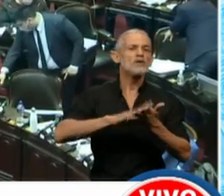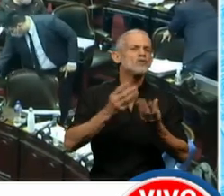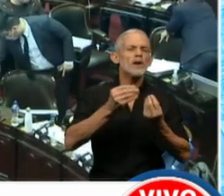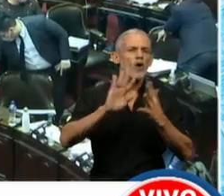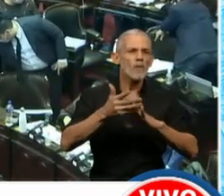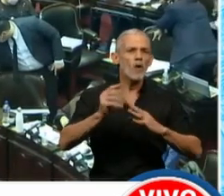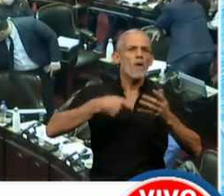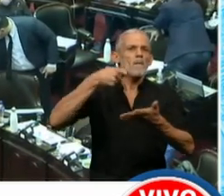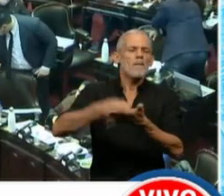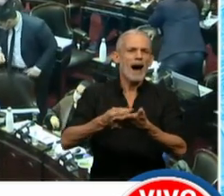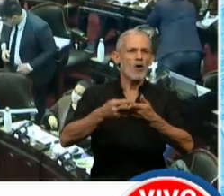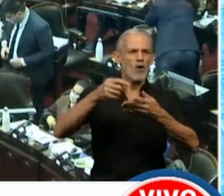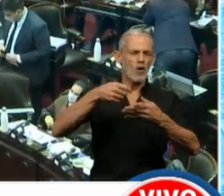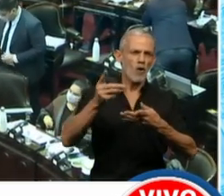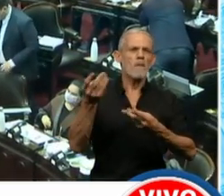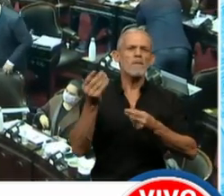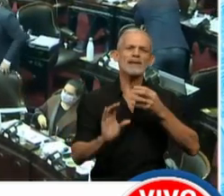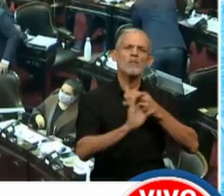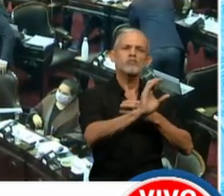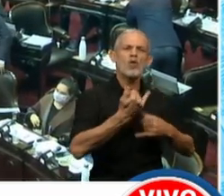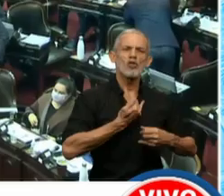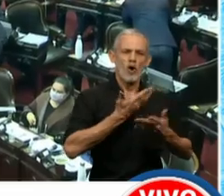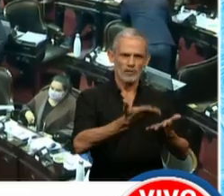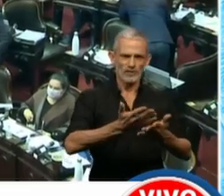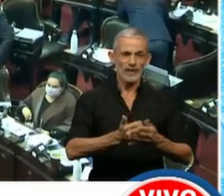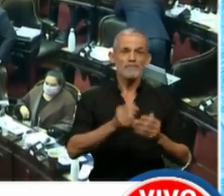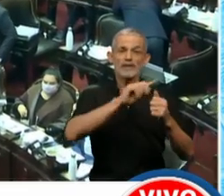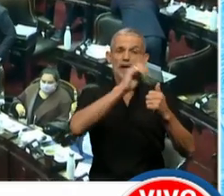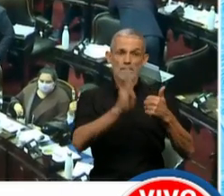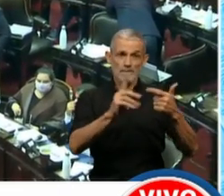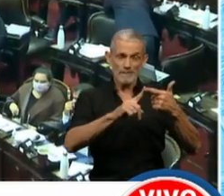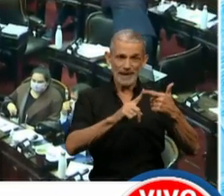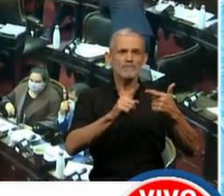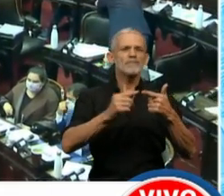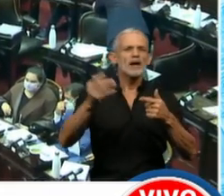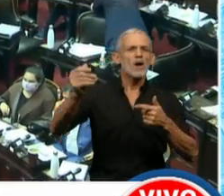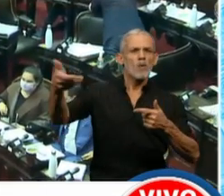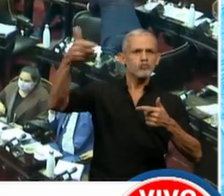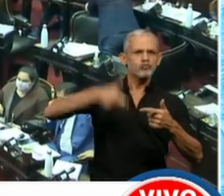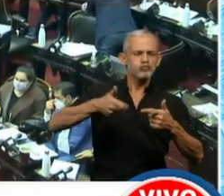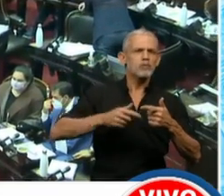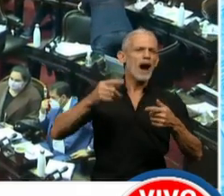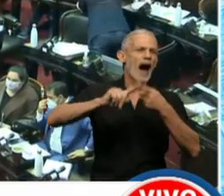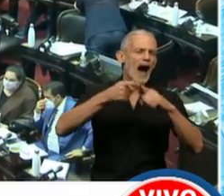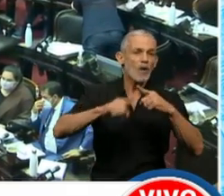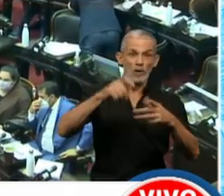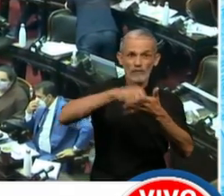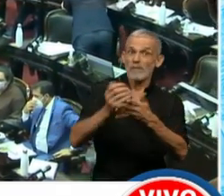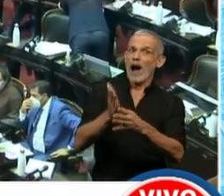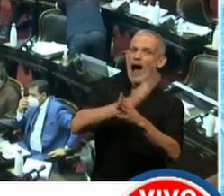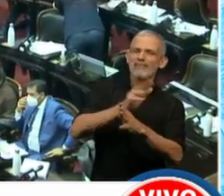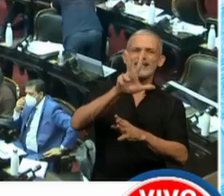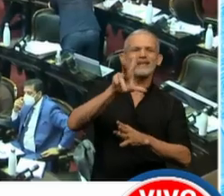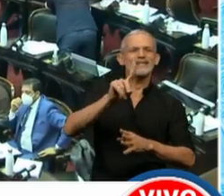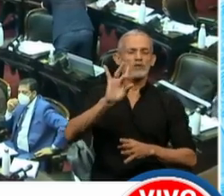de repago y de destino de los fondos de los desembolsos pendiente originado en convenio firmado con anterioridad al